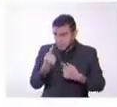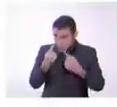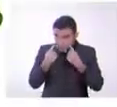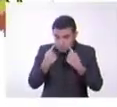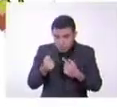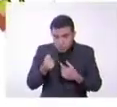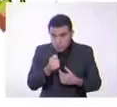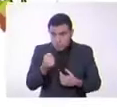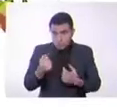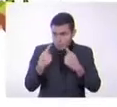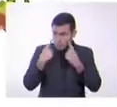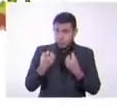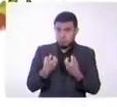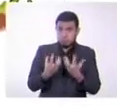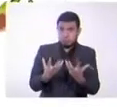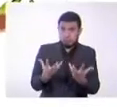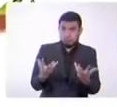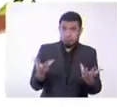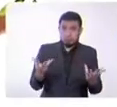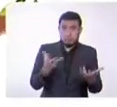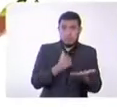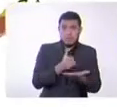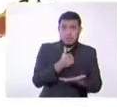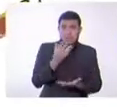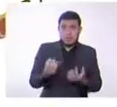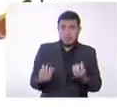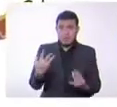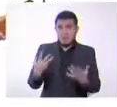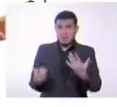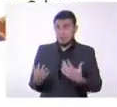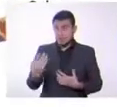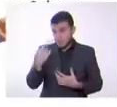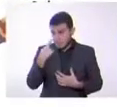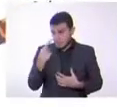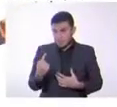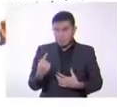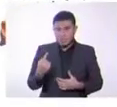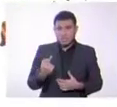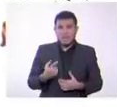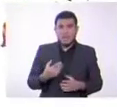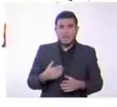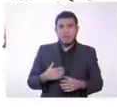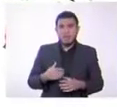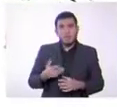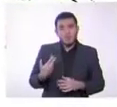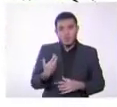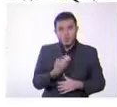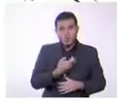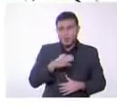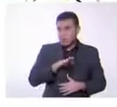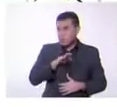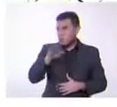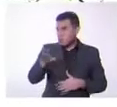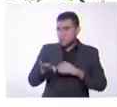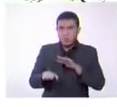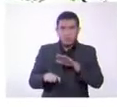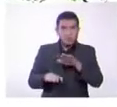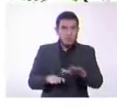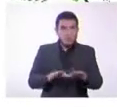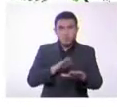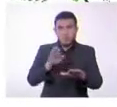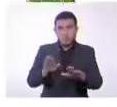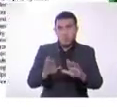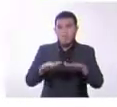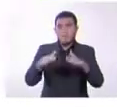gran cantidad de animales y plantas nuevos que iban descubriendo en cada viaje. Sin embargo, para las